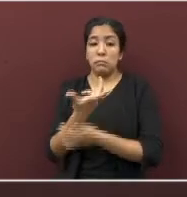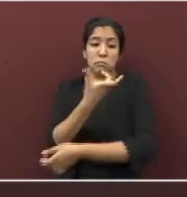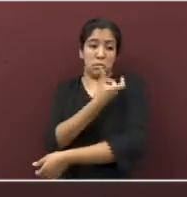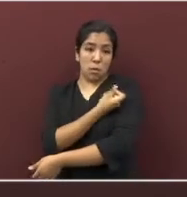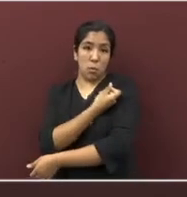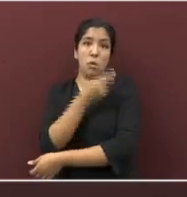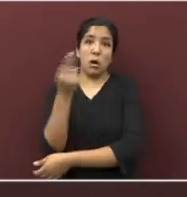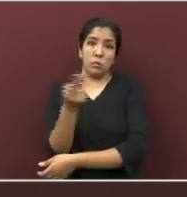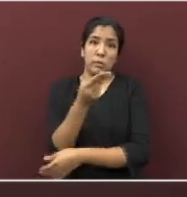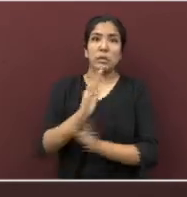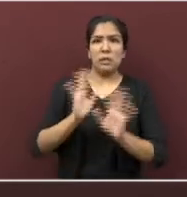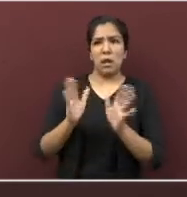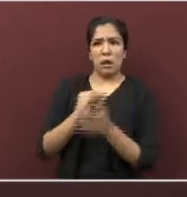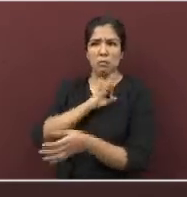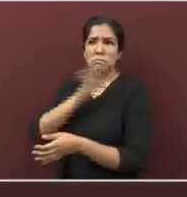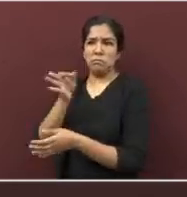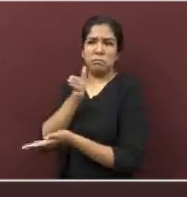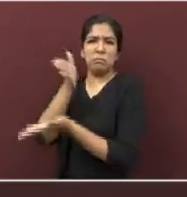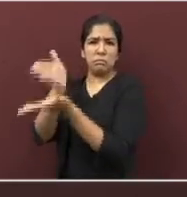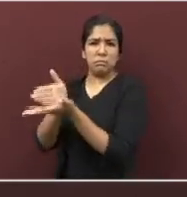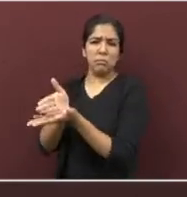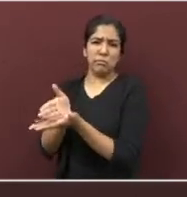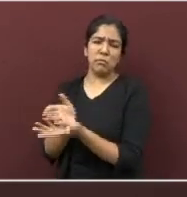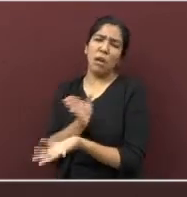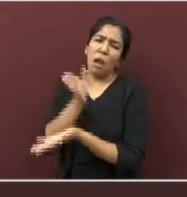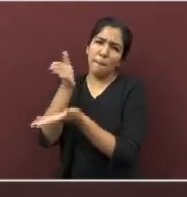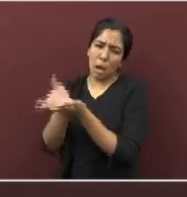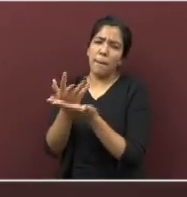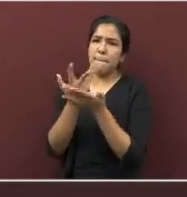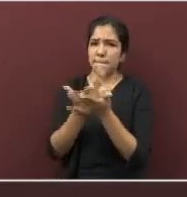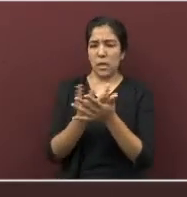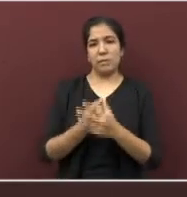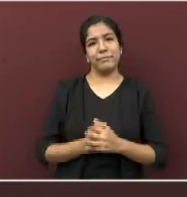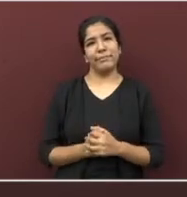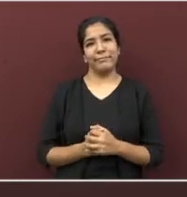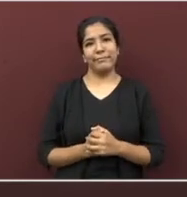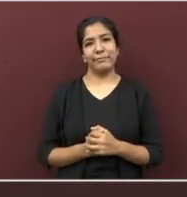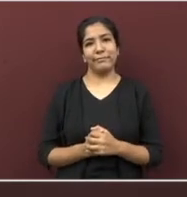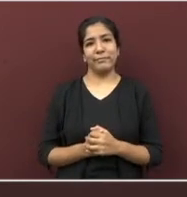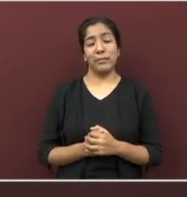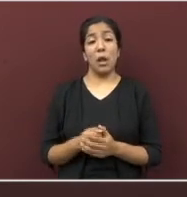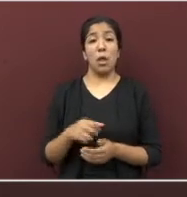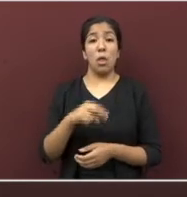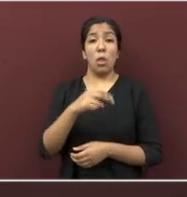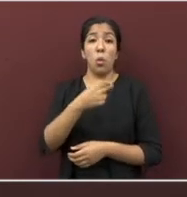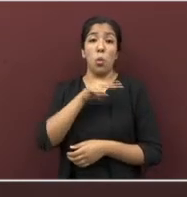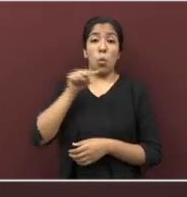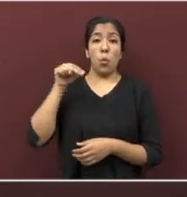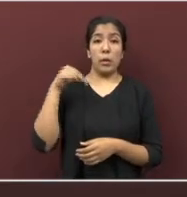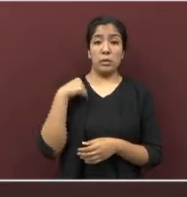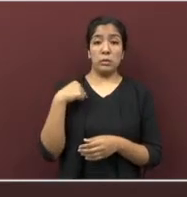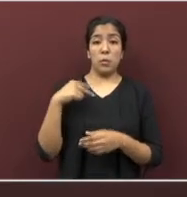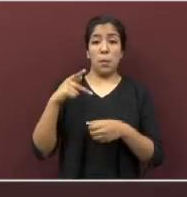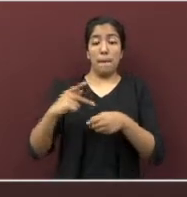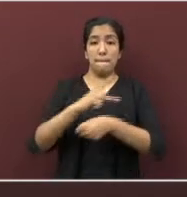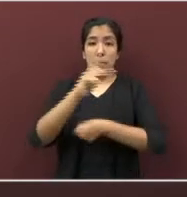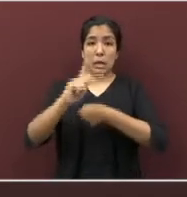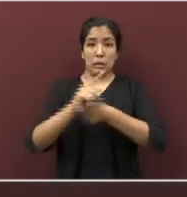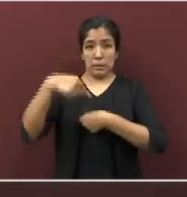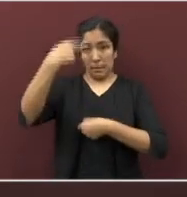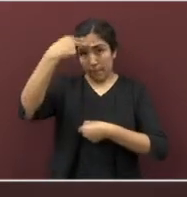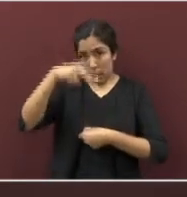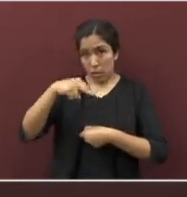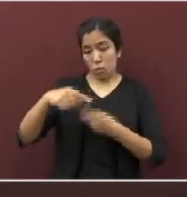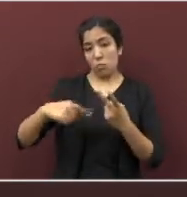municipio para su grupo de edad aprovechó para reiterar en nuestro país y nuestro estado la vacuna